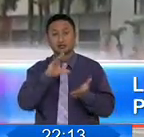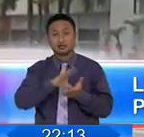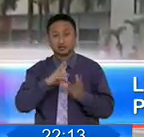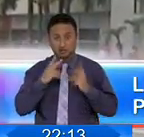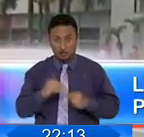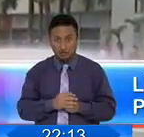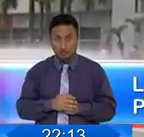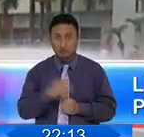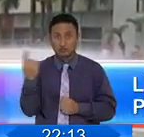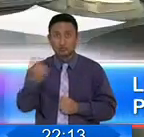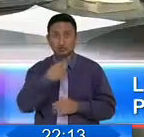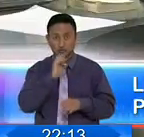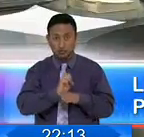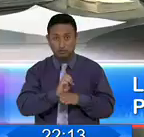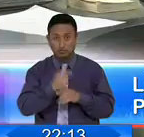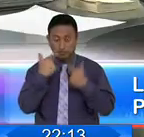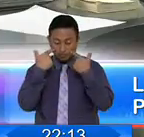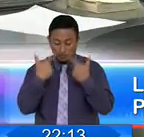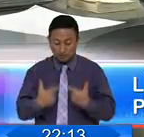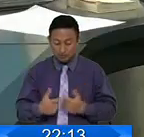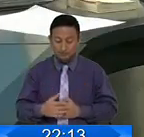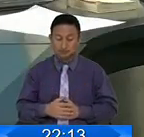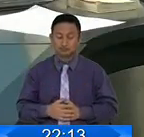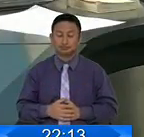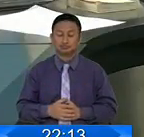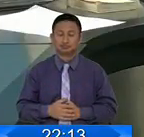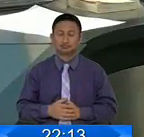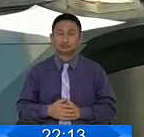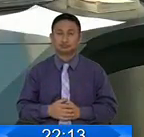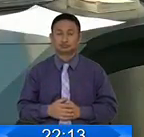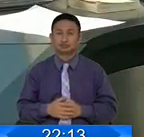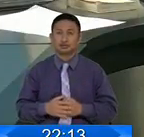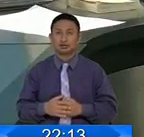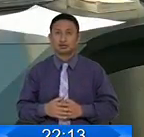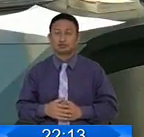a escala nacional. Informó Priscila Cadena.